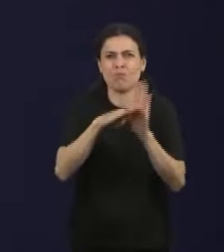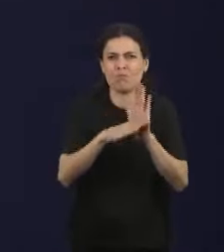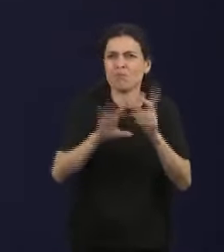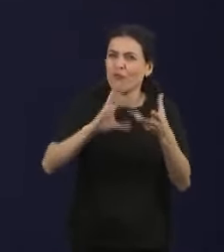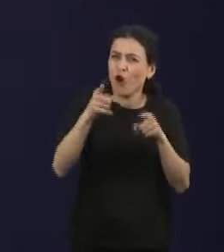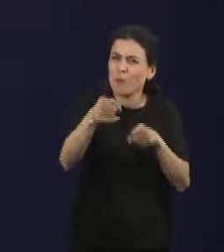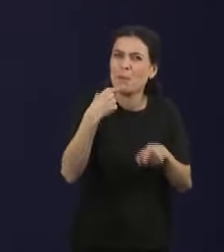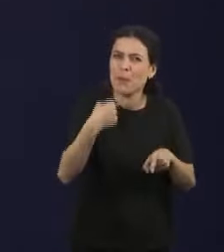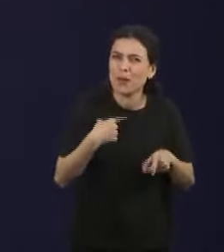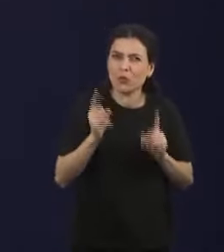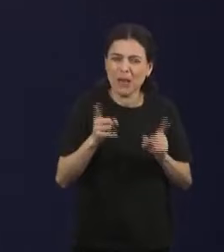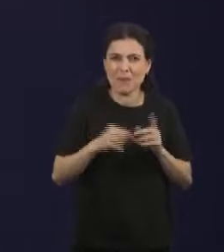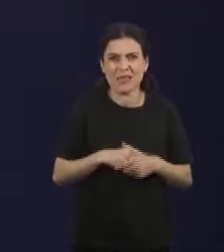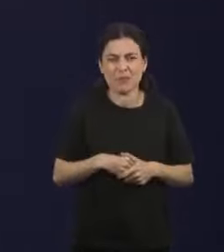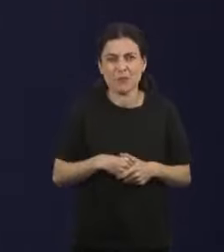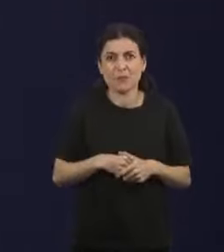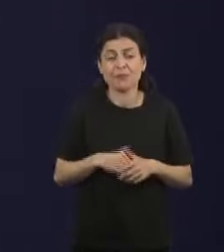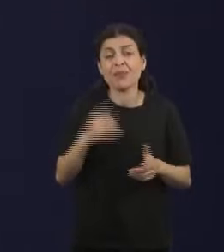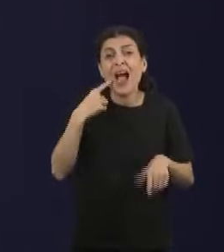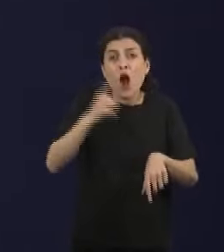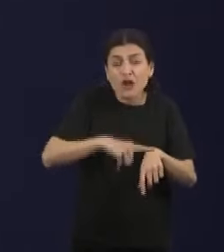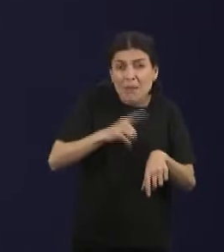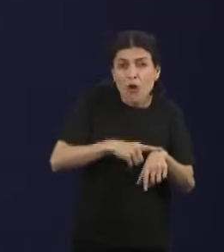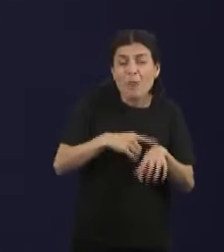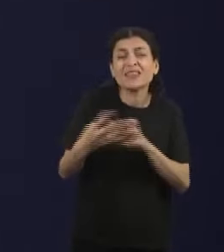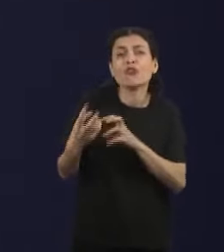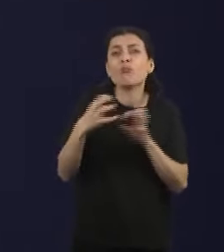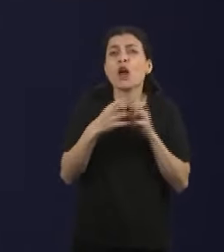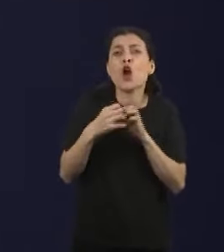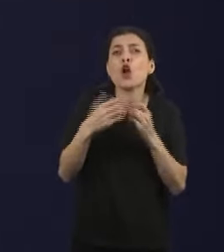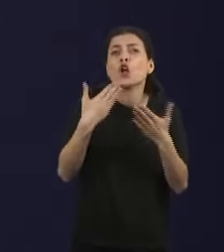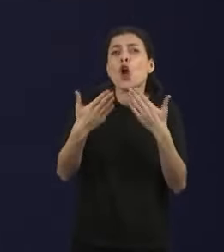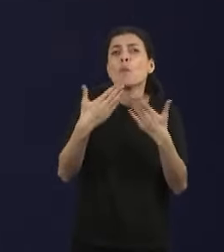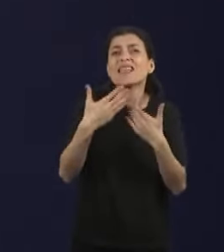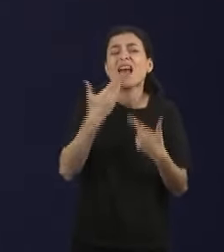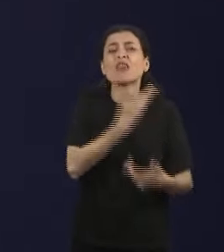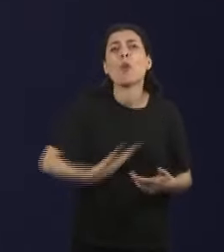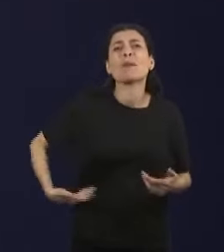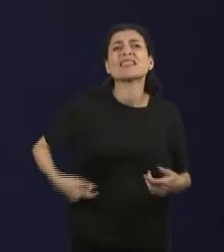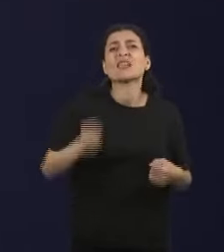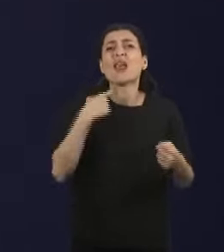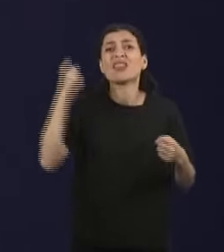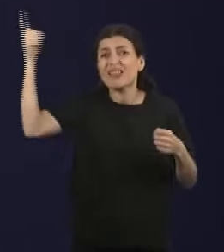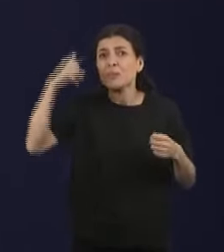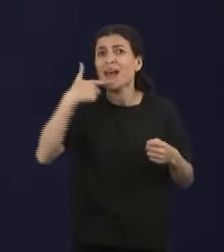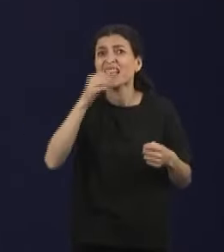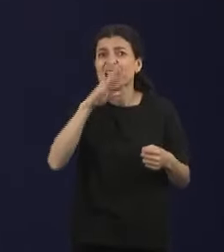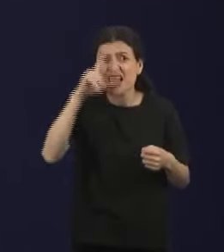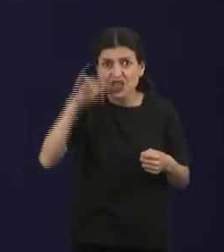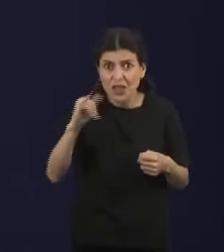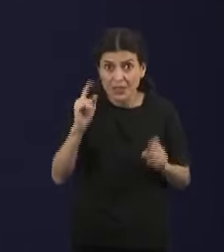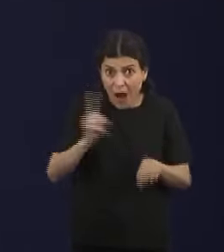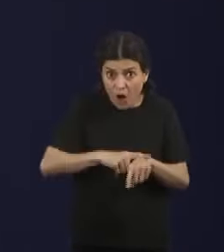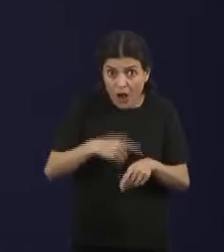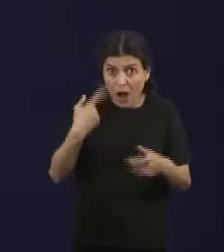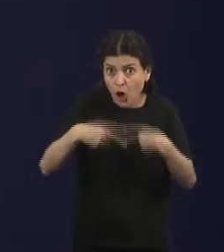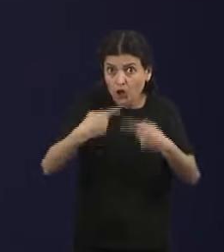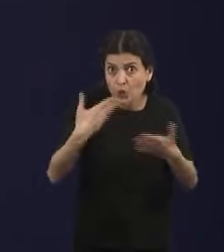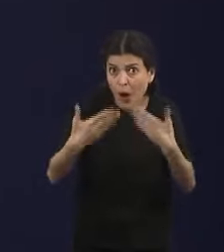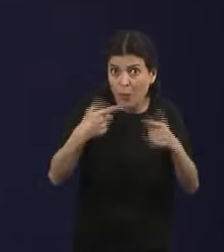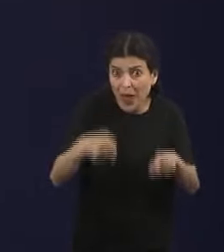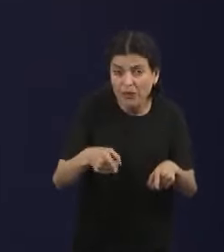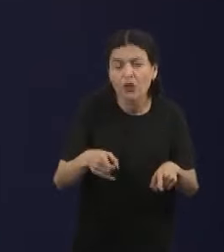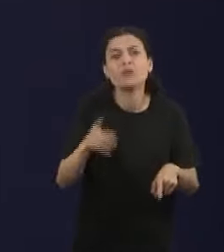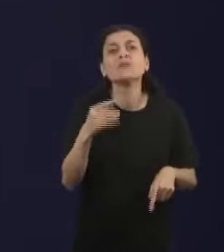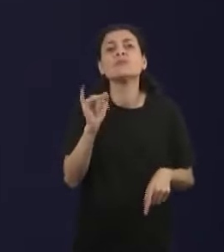estás sugiriendo están en conversaciones con el gobierno de Sánchez Entonces cómo está la relación bueno pero hay una cuestión